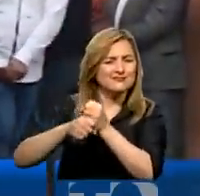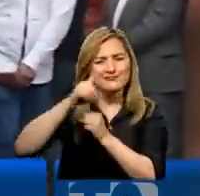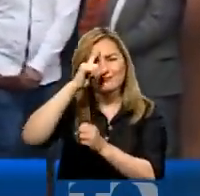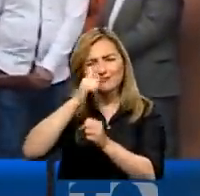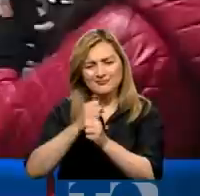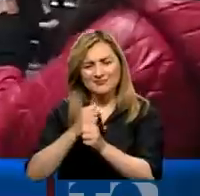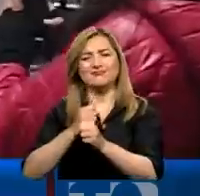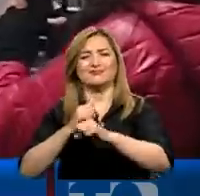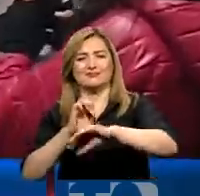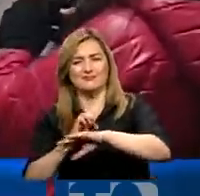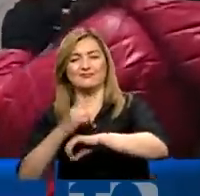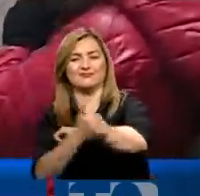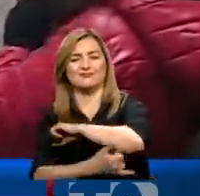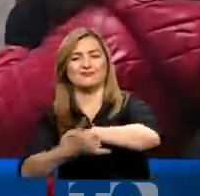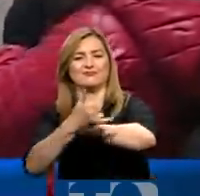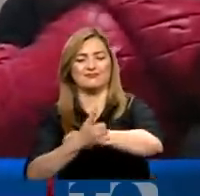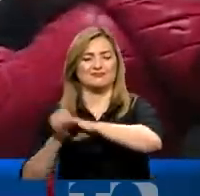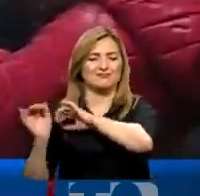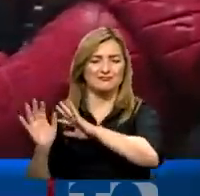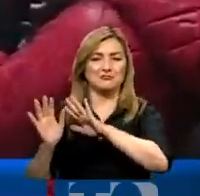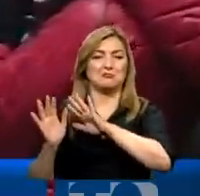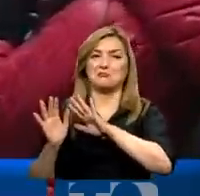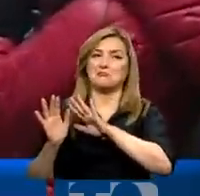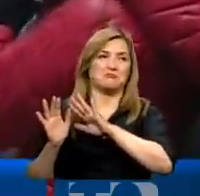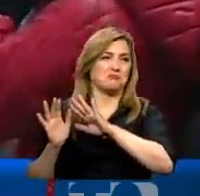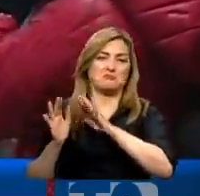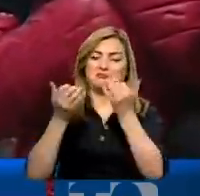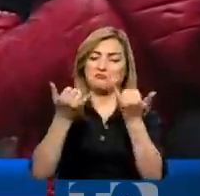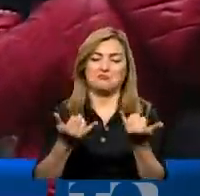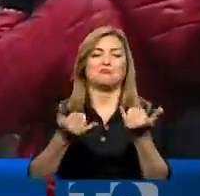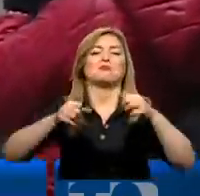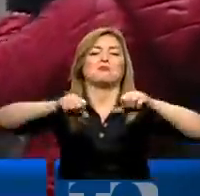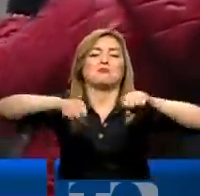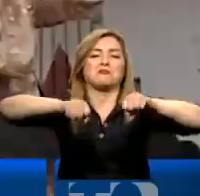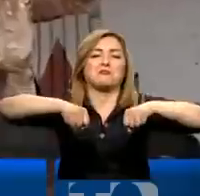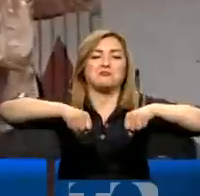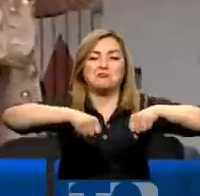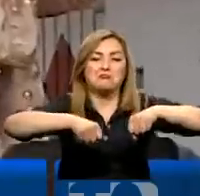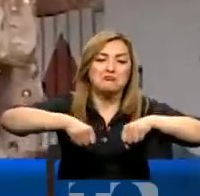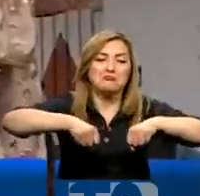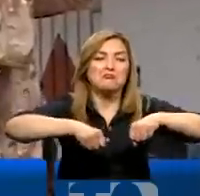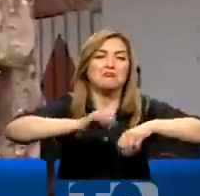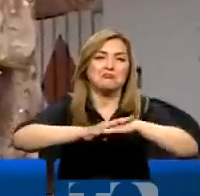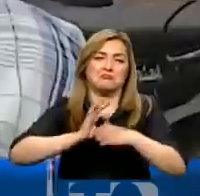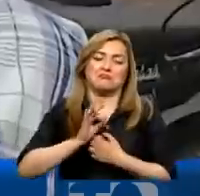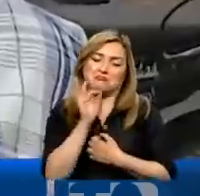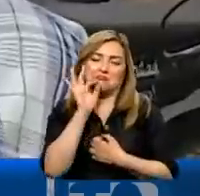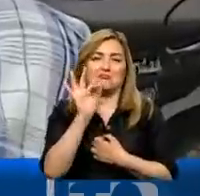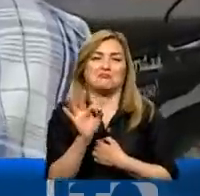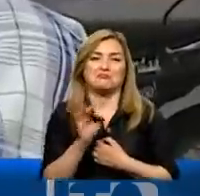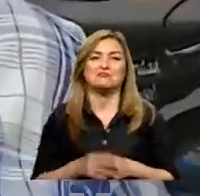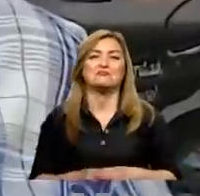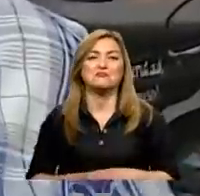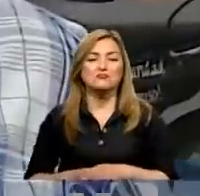nacionales y extranjeros, se ven reducidas a caravanas motorizadas por los diferentes cantones de la provincia debido a la pandemia. No